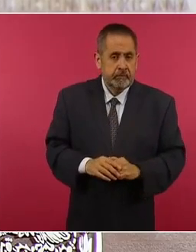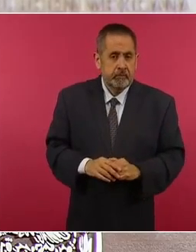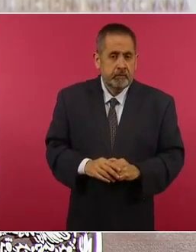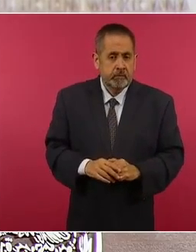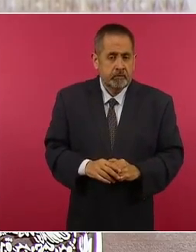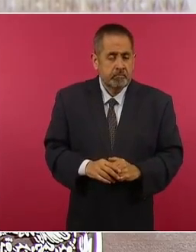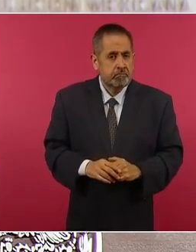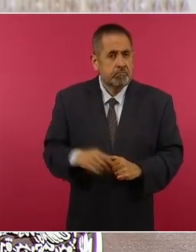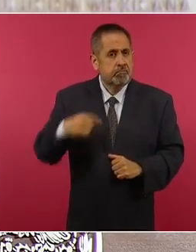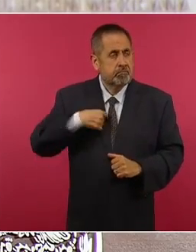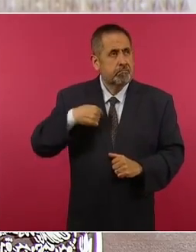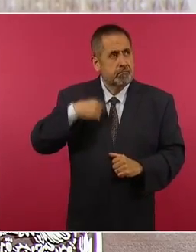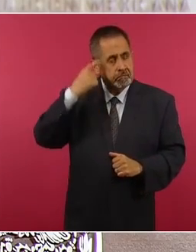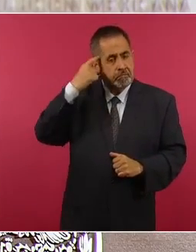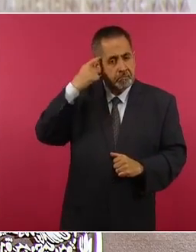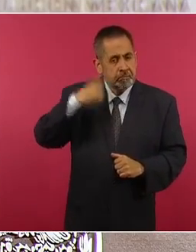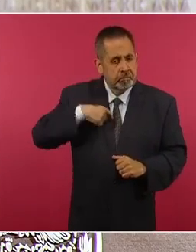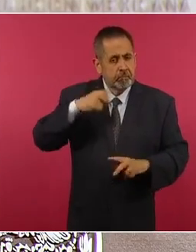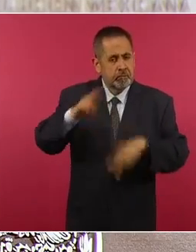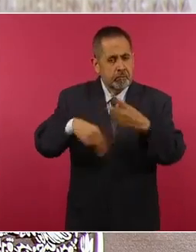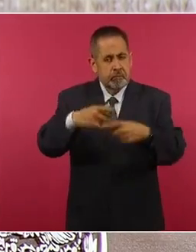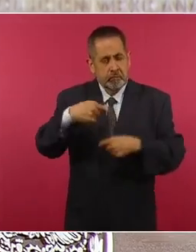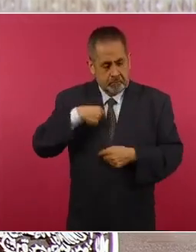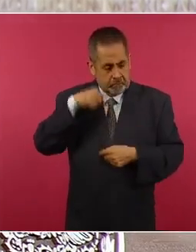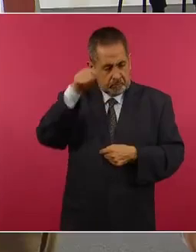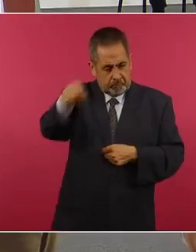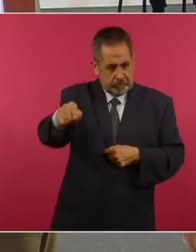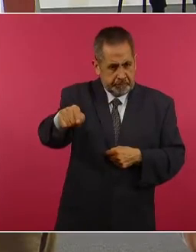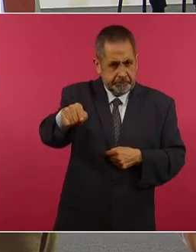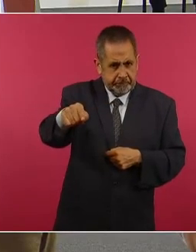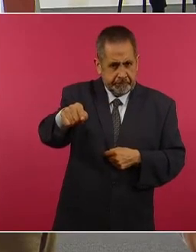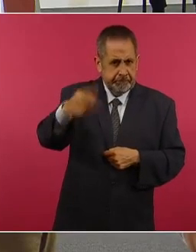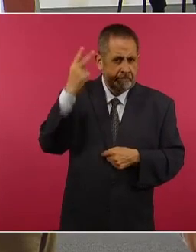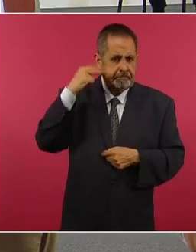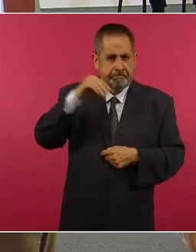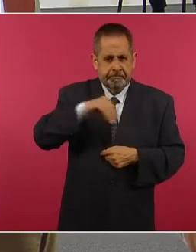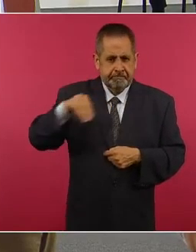ahora voy a estar en una gira,